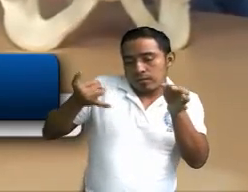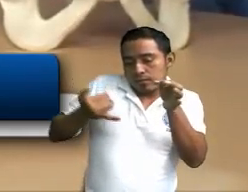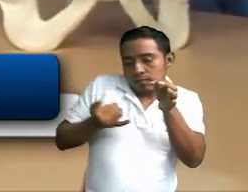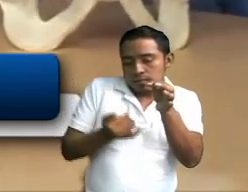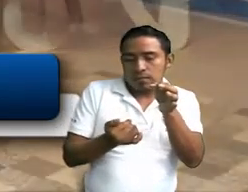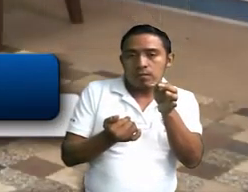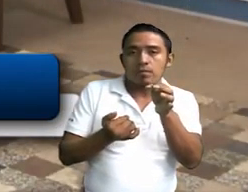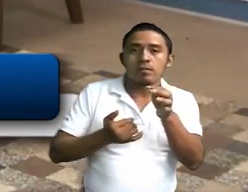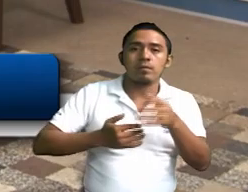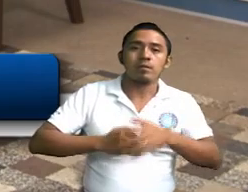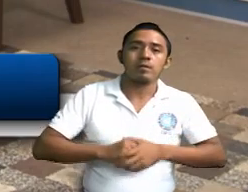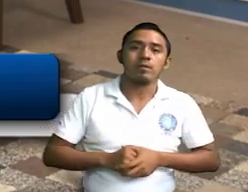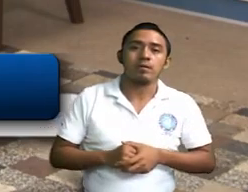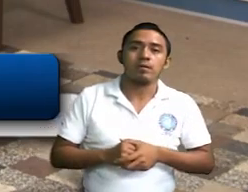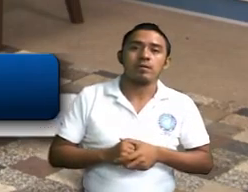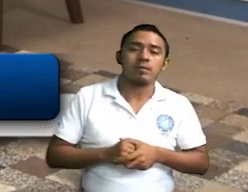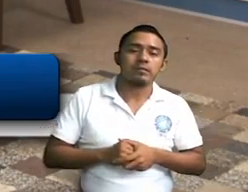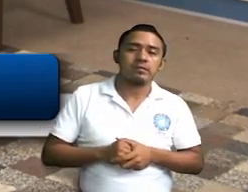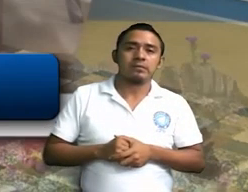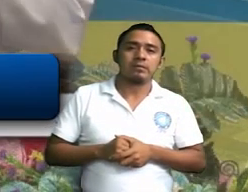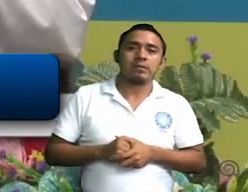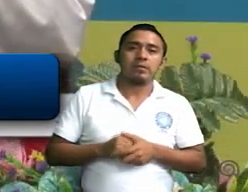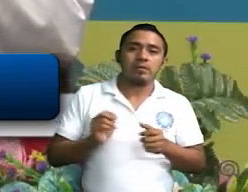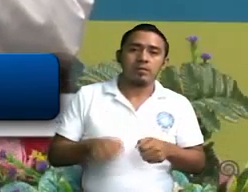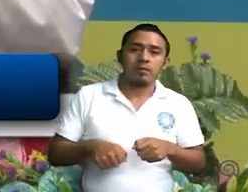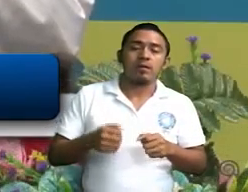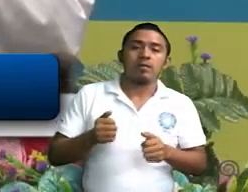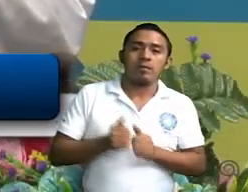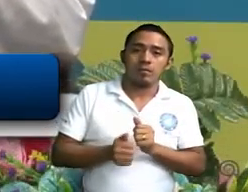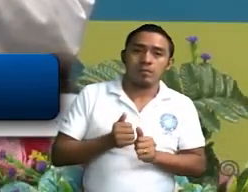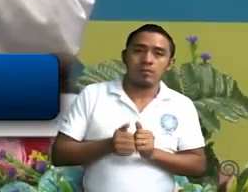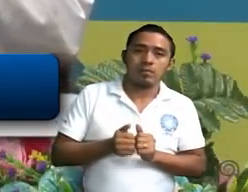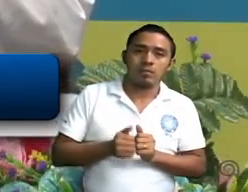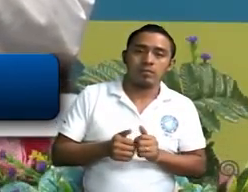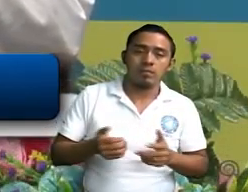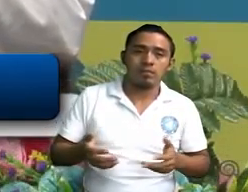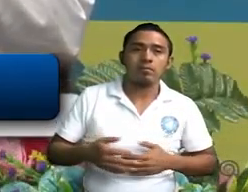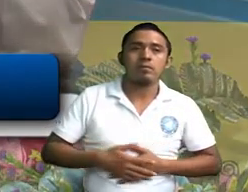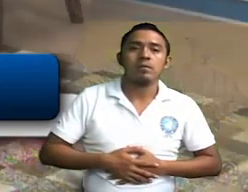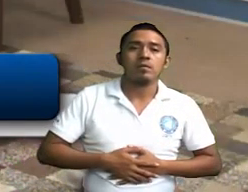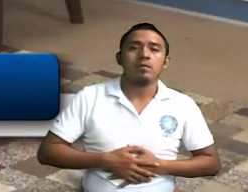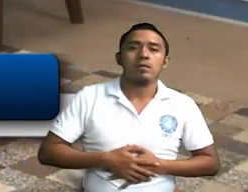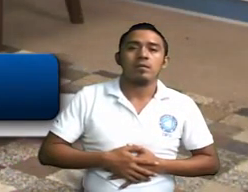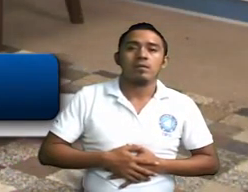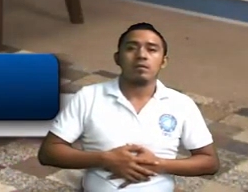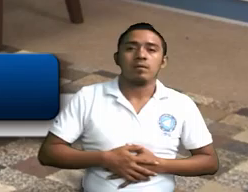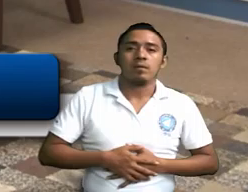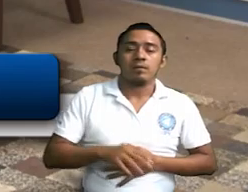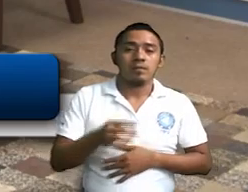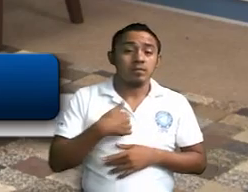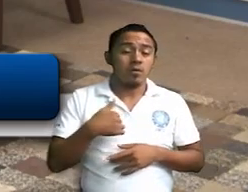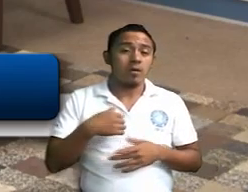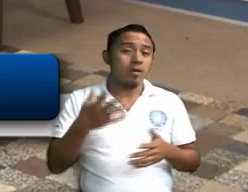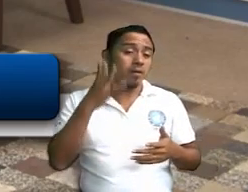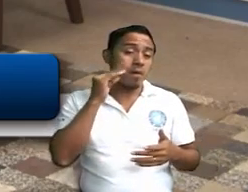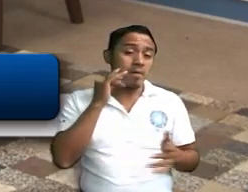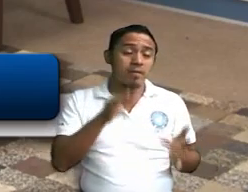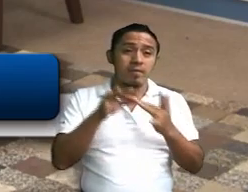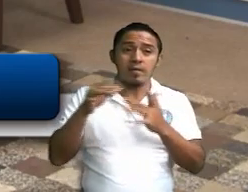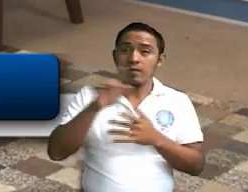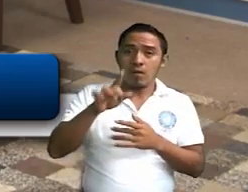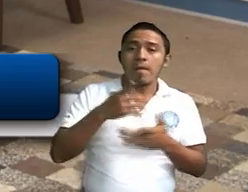raquidia, el paciente tiende a moverse y ese puede ser el problema. Ah, ya. No soy especialista en el área, pues, pero sí, generalmente... Sí, sí. No,